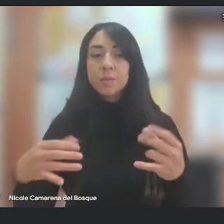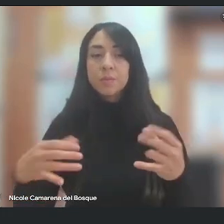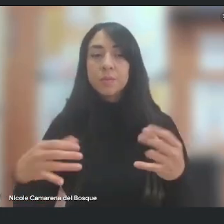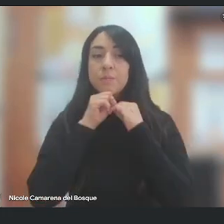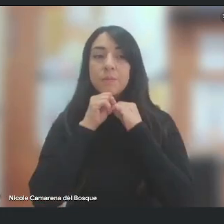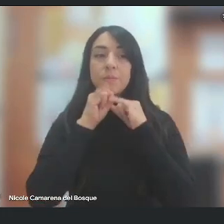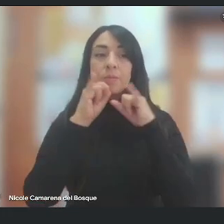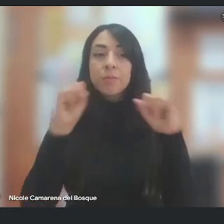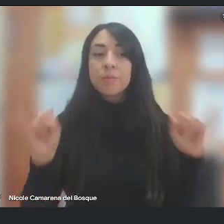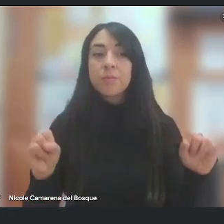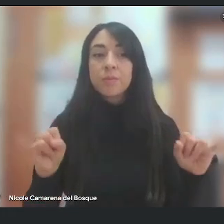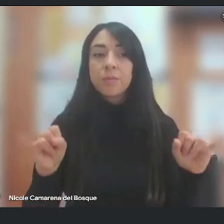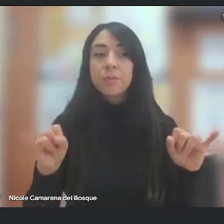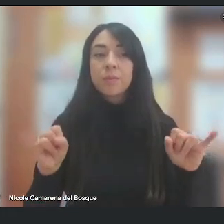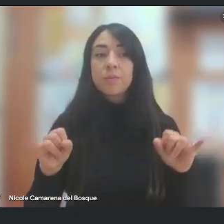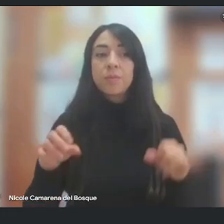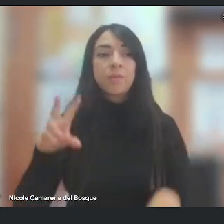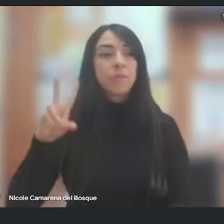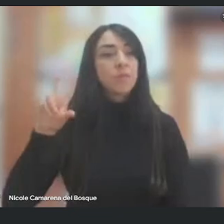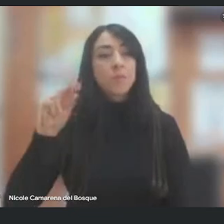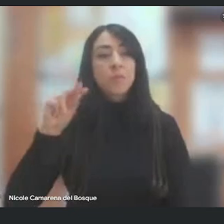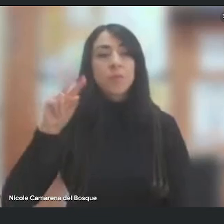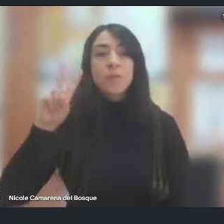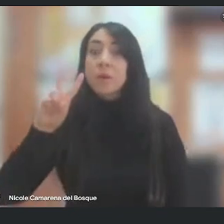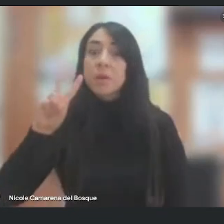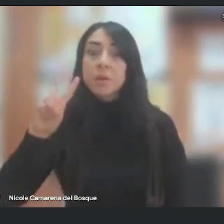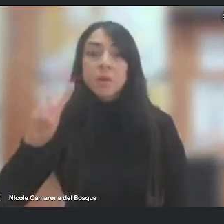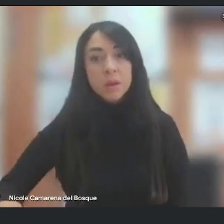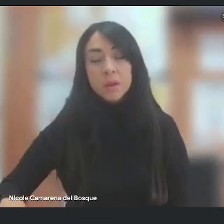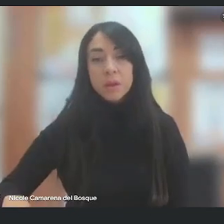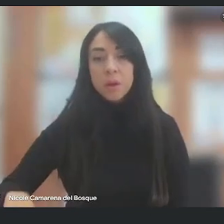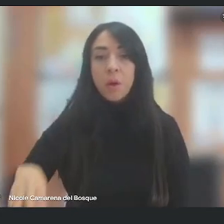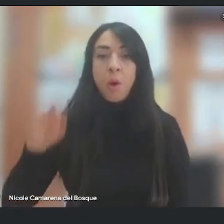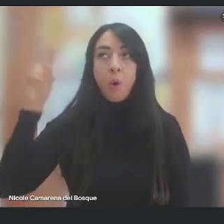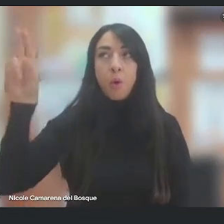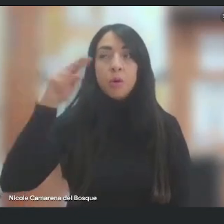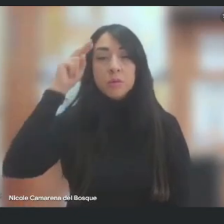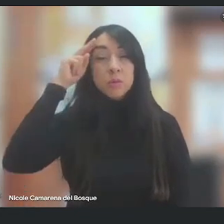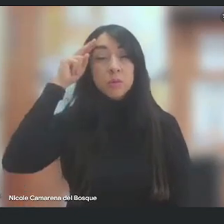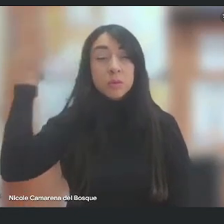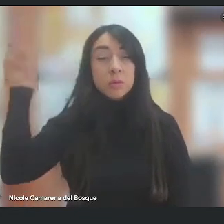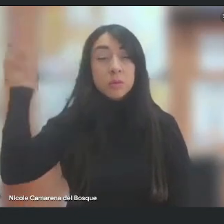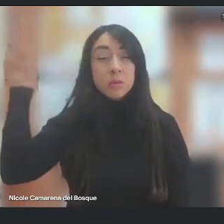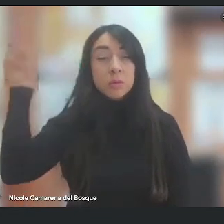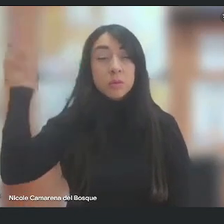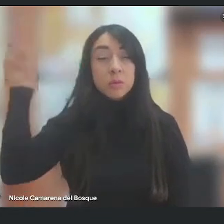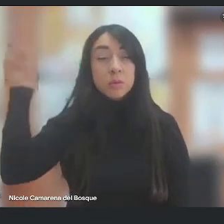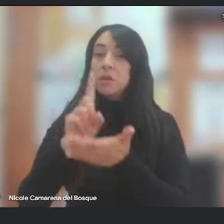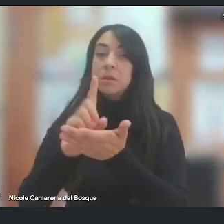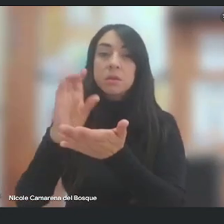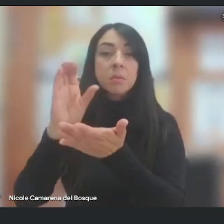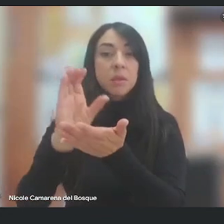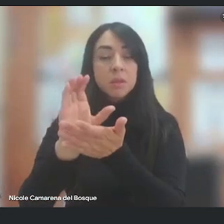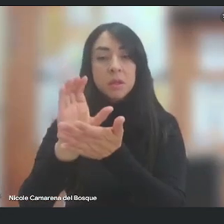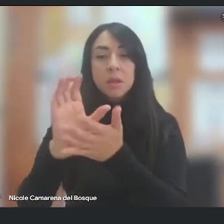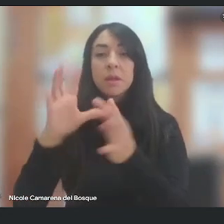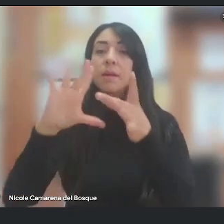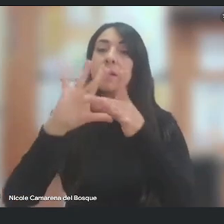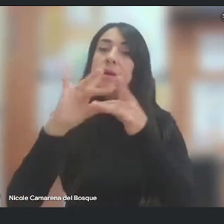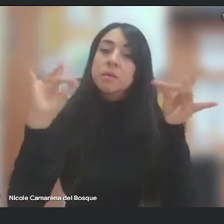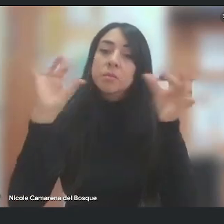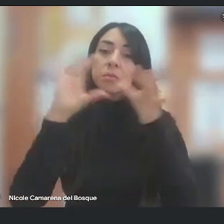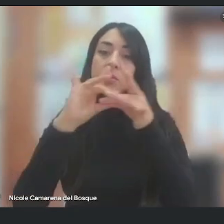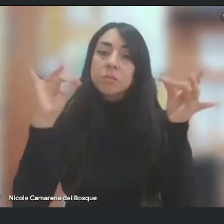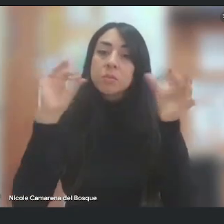de comprensión de este paciente o persona con discapacidad, pues hay que hablarle con claridad, hay que decirle cómo se llaman las cosas, hay